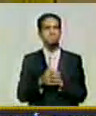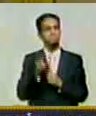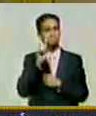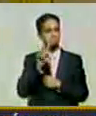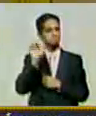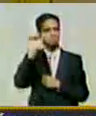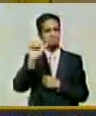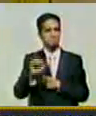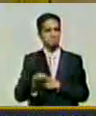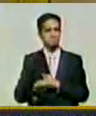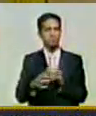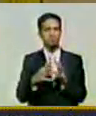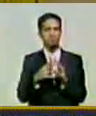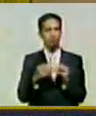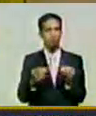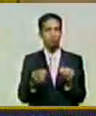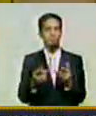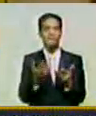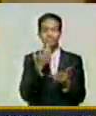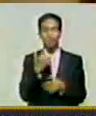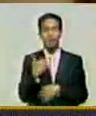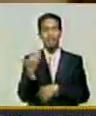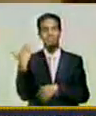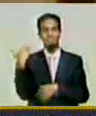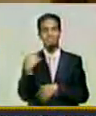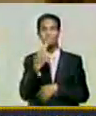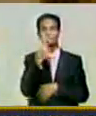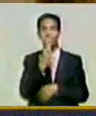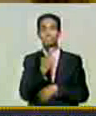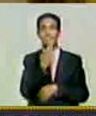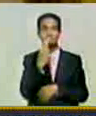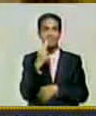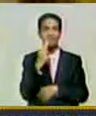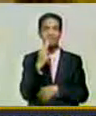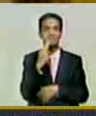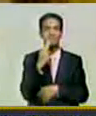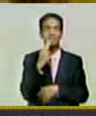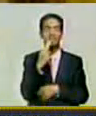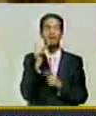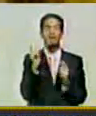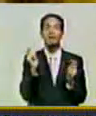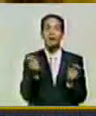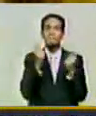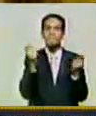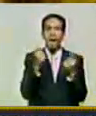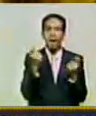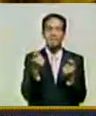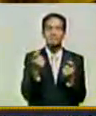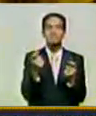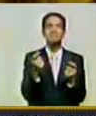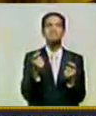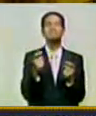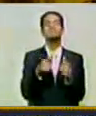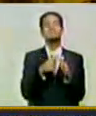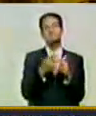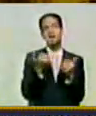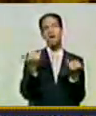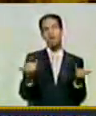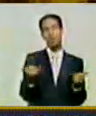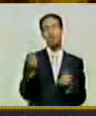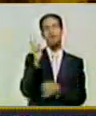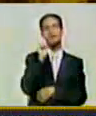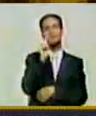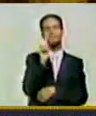actividad cumpliendo la promesa empeñada durante la campaña, pero de igual manera todo lo que fue la palabra del jefe de Estado en los